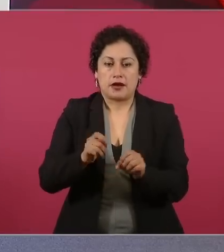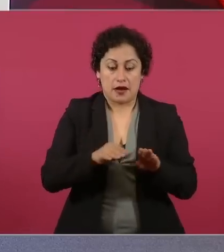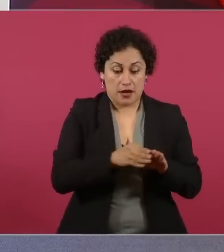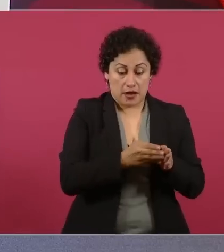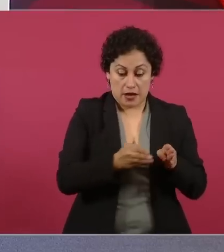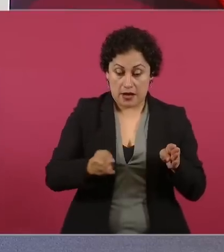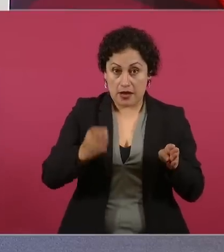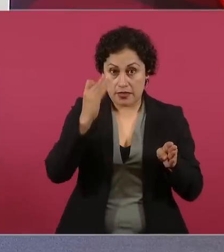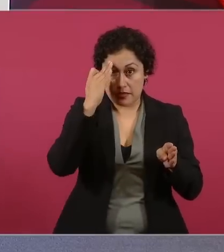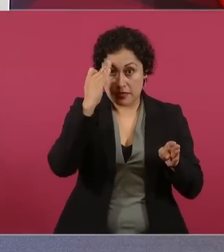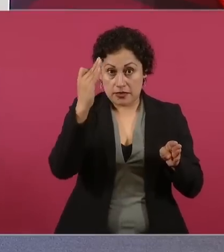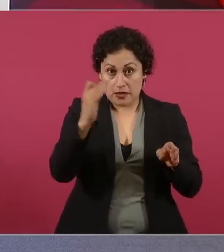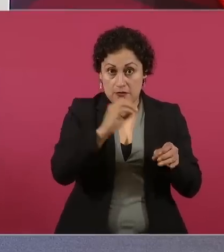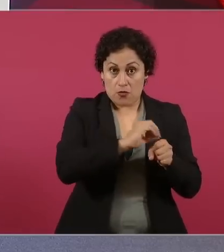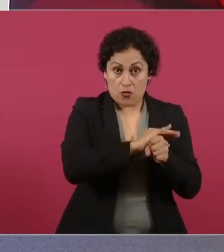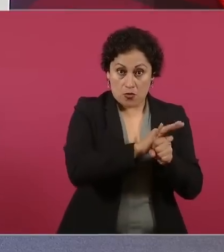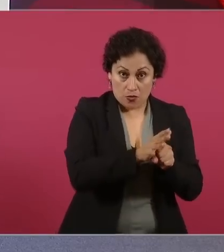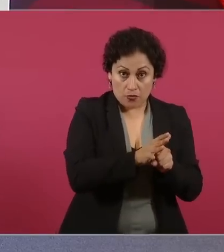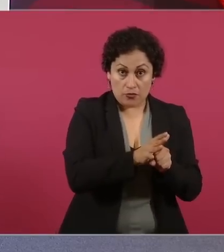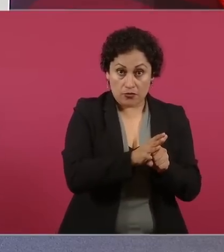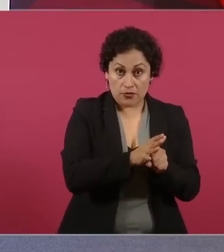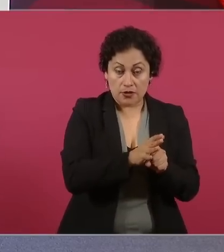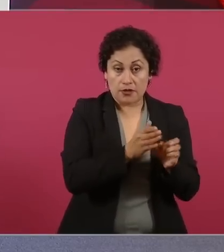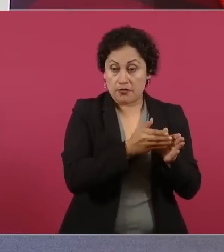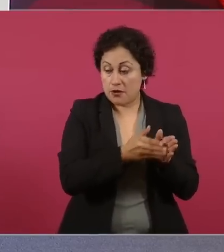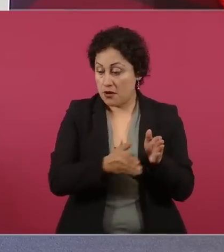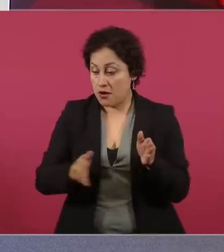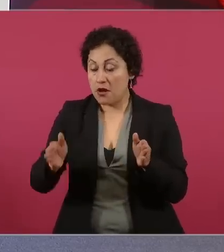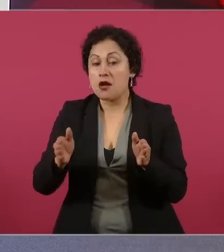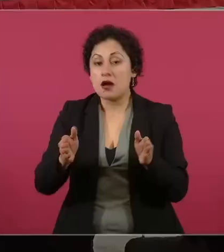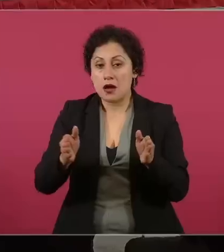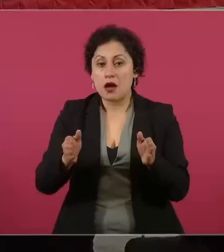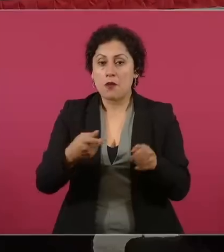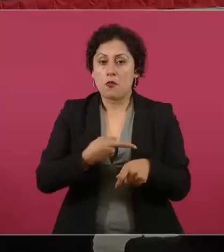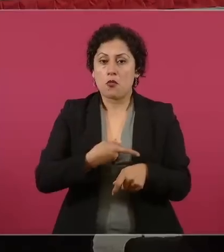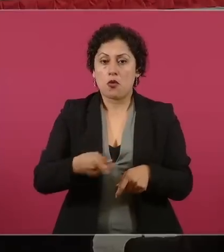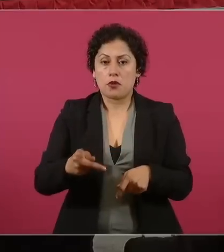difícil la pobreza y se redujo la desigualdad.